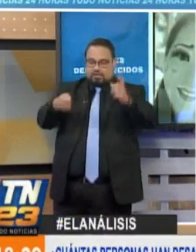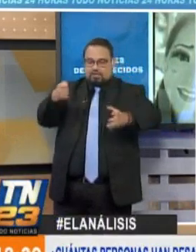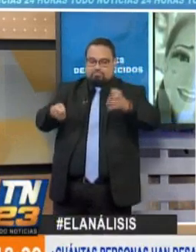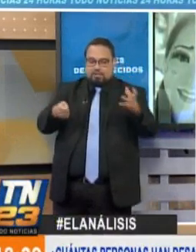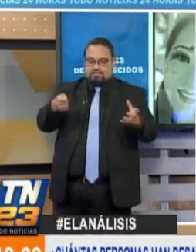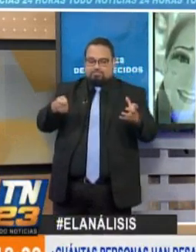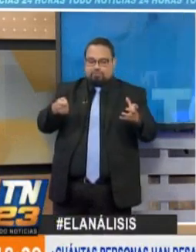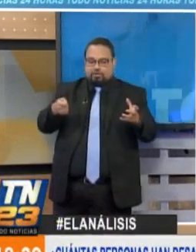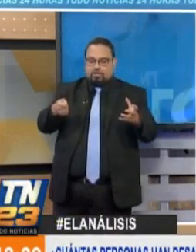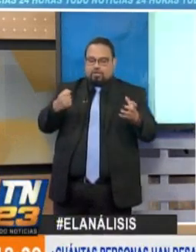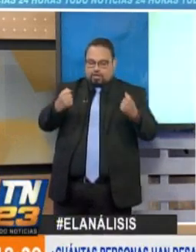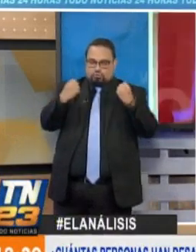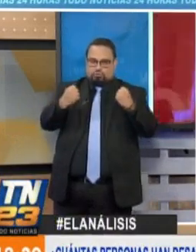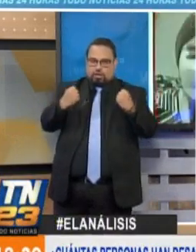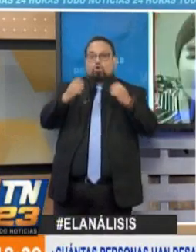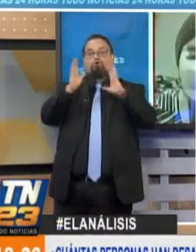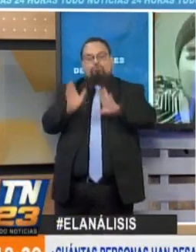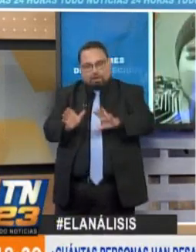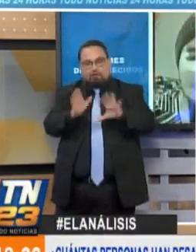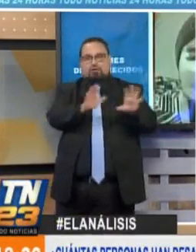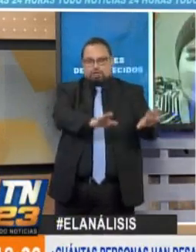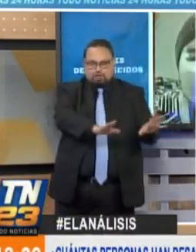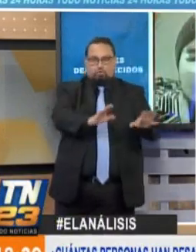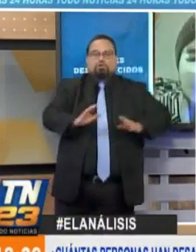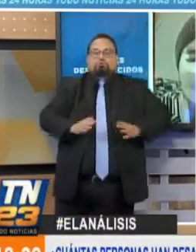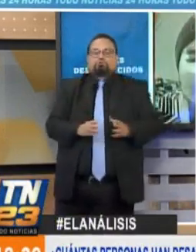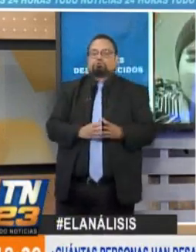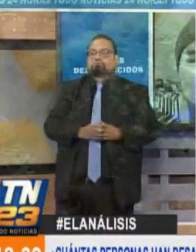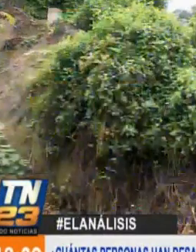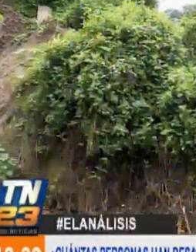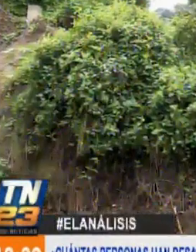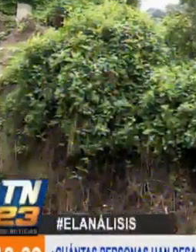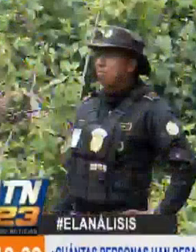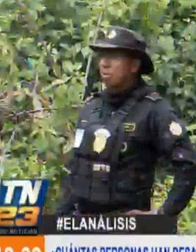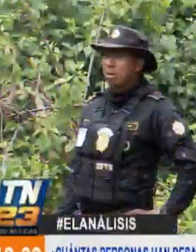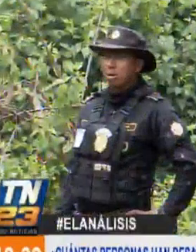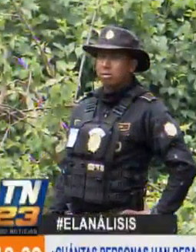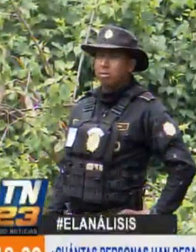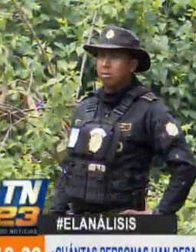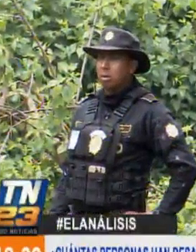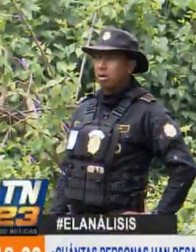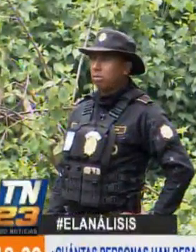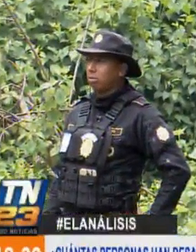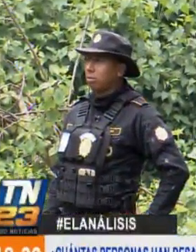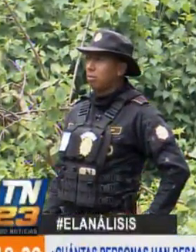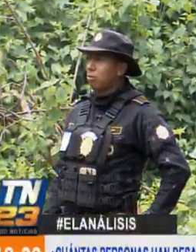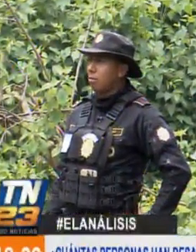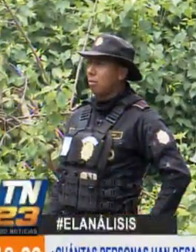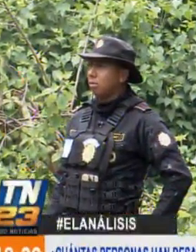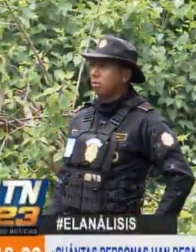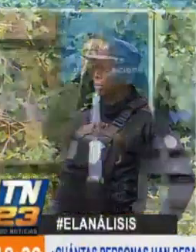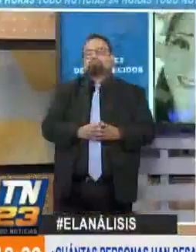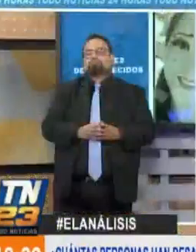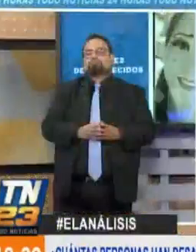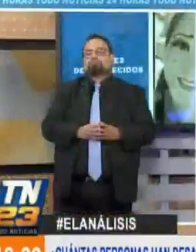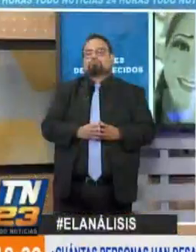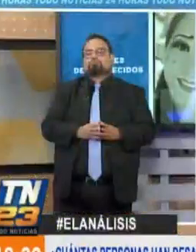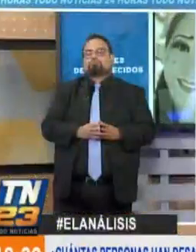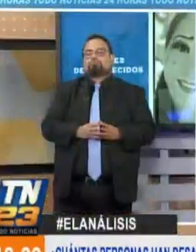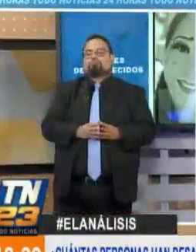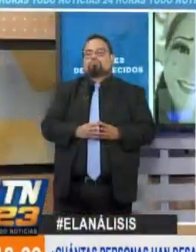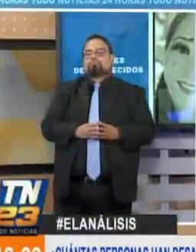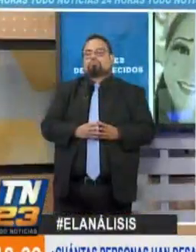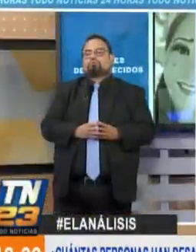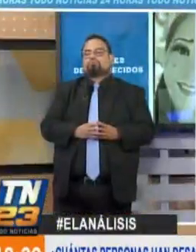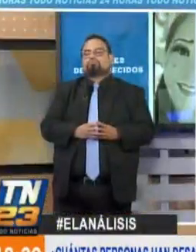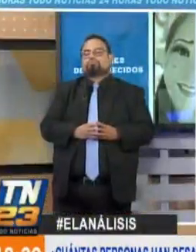estadística que más se puede encontrar confiable en números. Y si hablamos un poco más de estadística y de números, cuántas personas han sido asesinadas